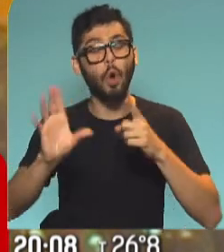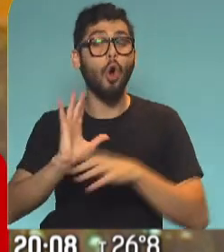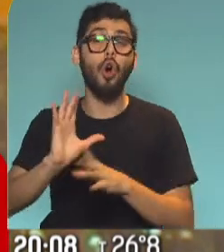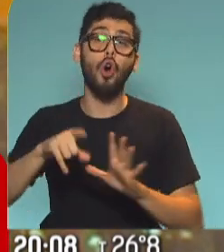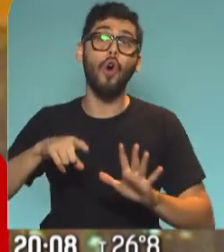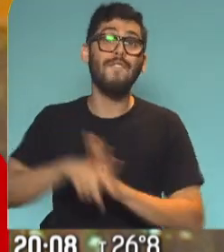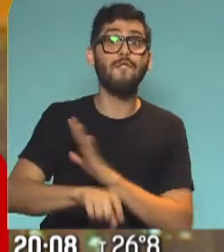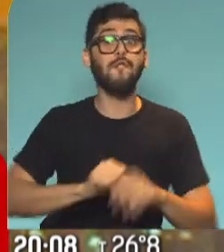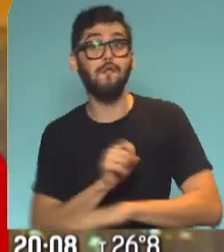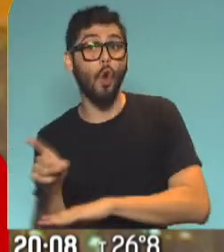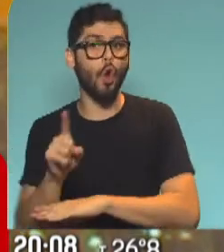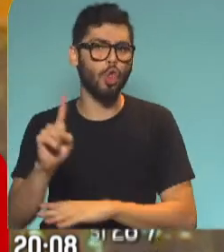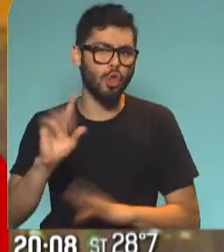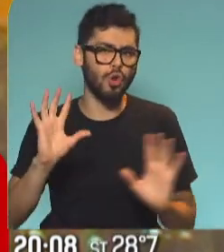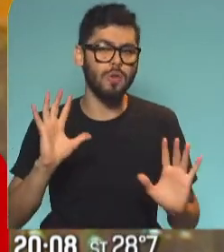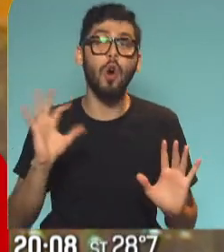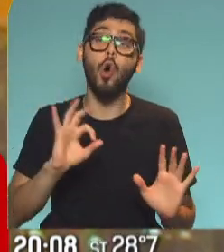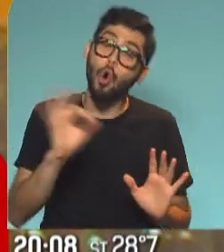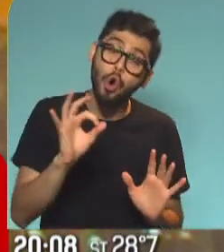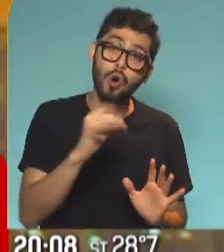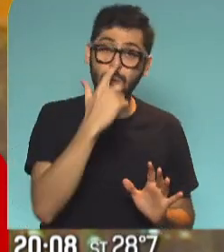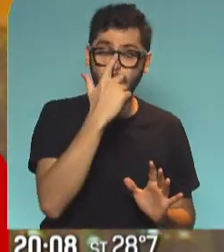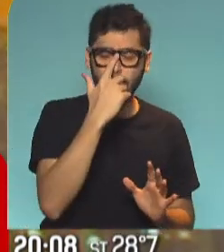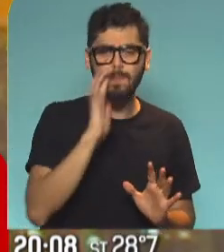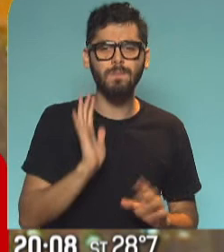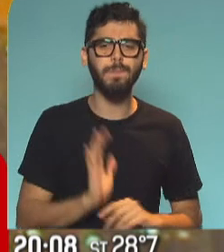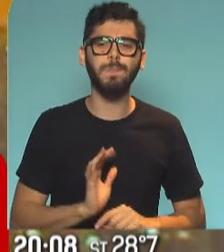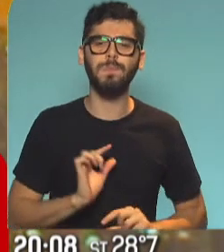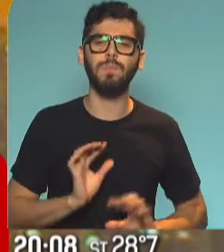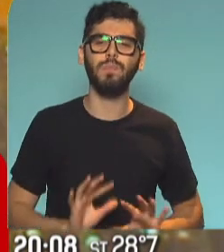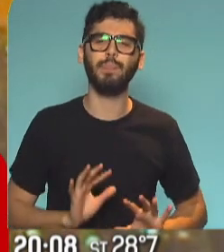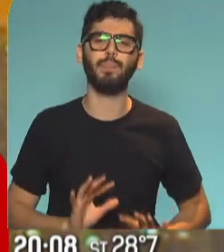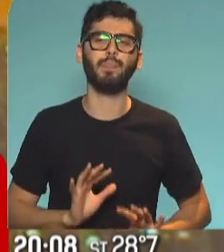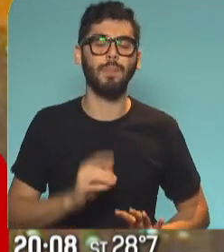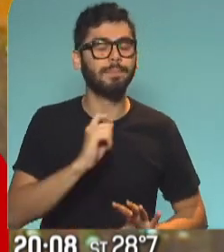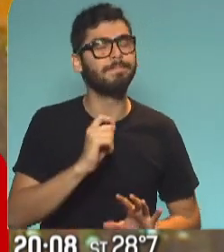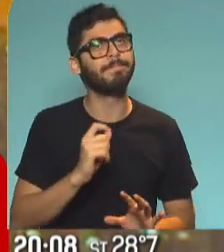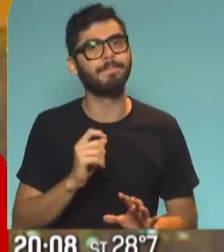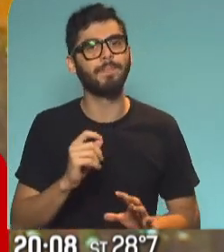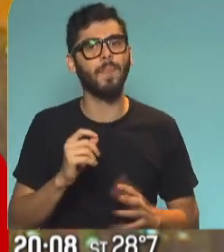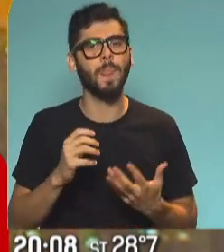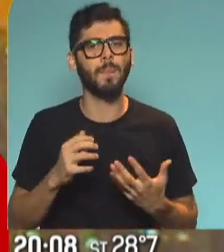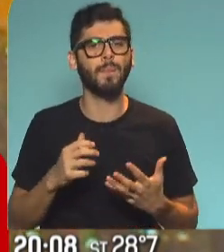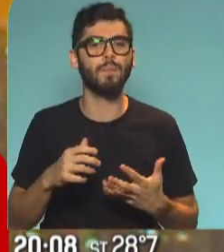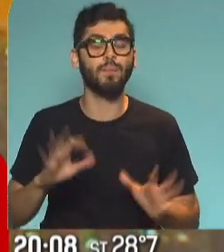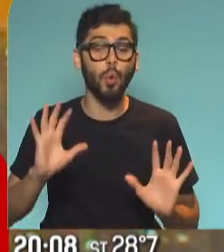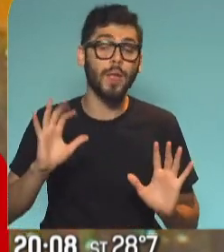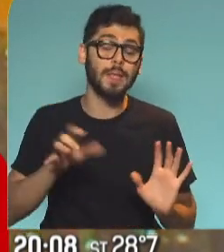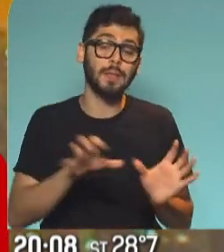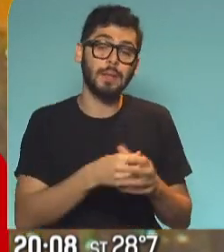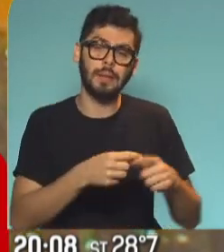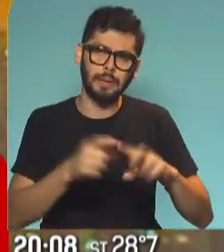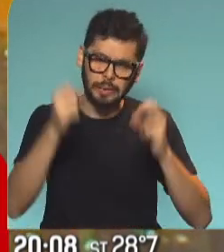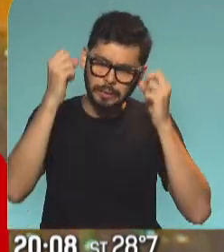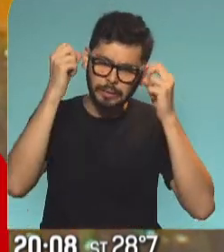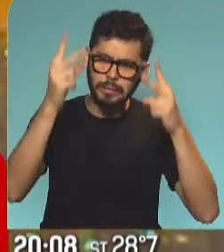contra el gobierno por esta situación, o está jugando muy de a poco porque podría haberse previsto una embestida, una reacción un poco más